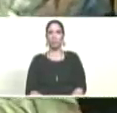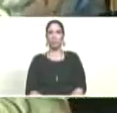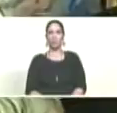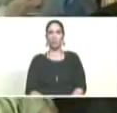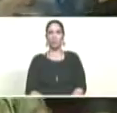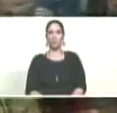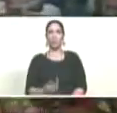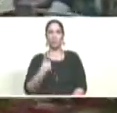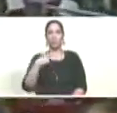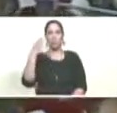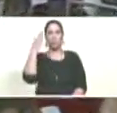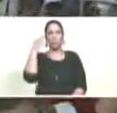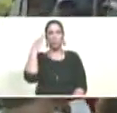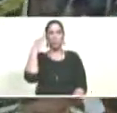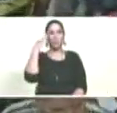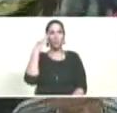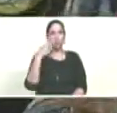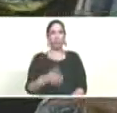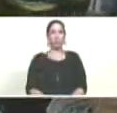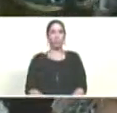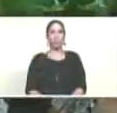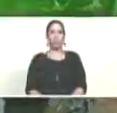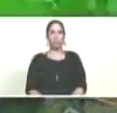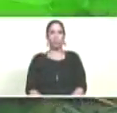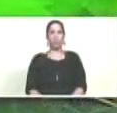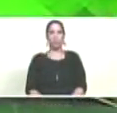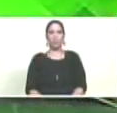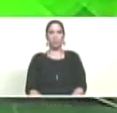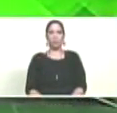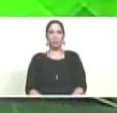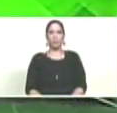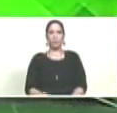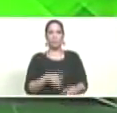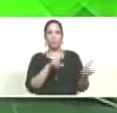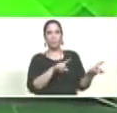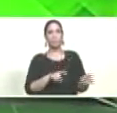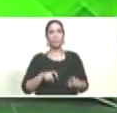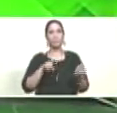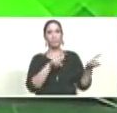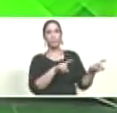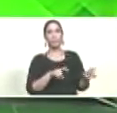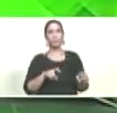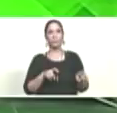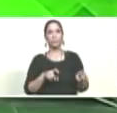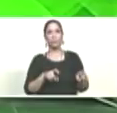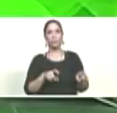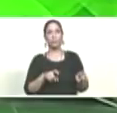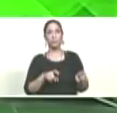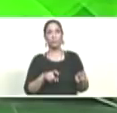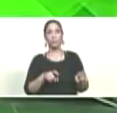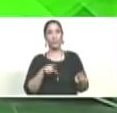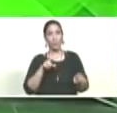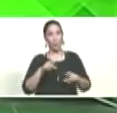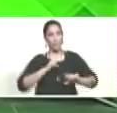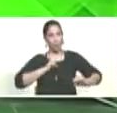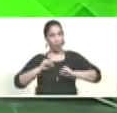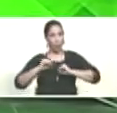Yo sé que la plataforma campesina es una de las corrientes más activas,